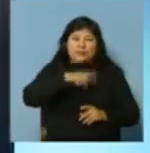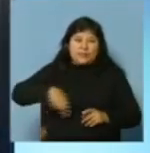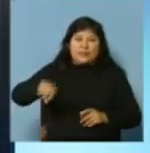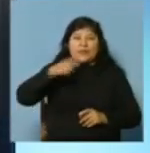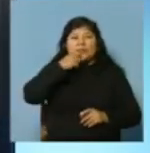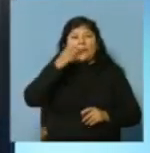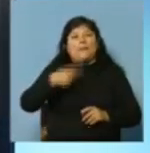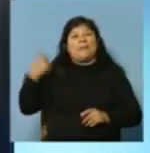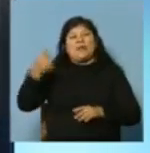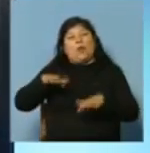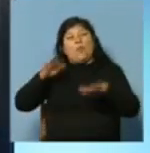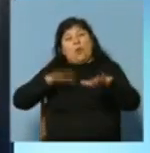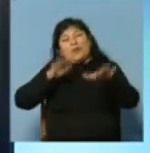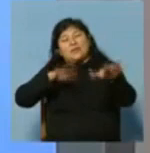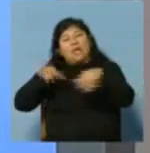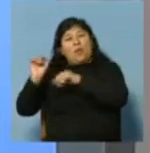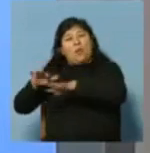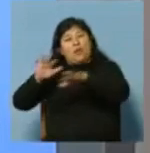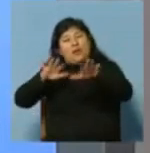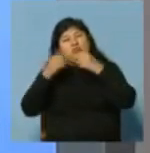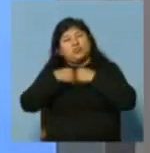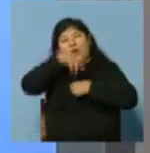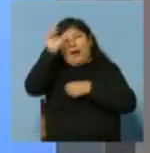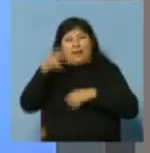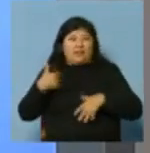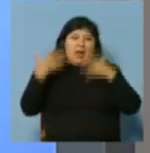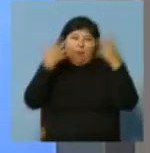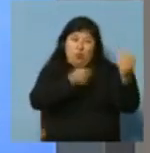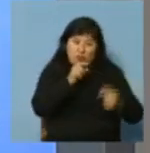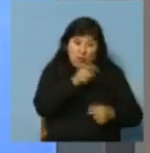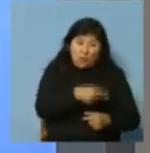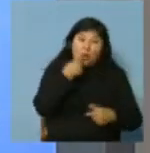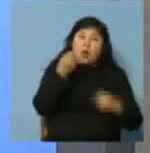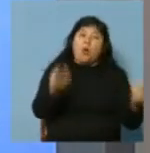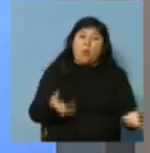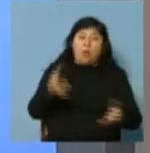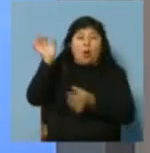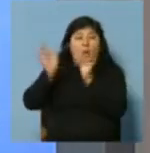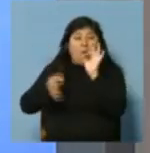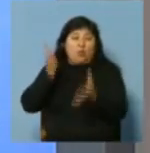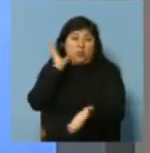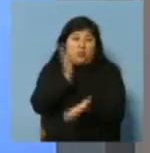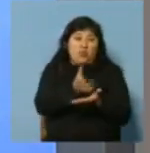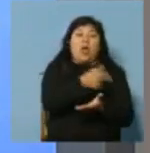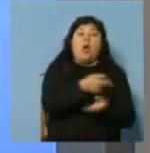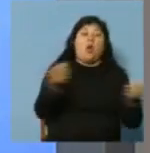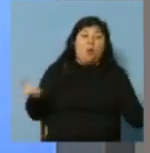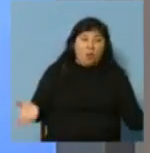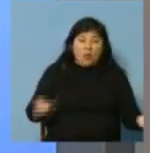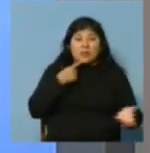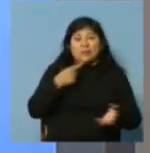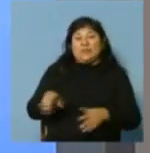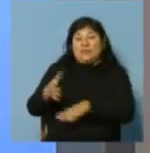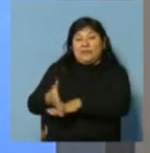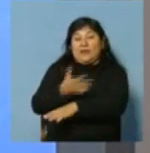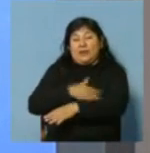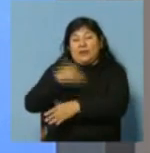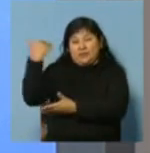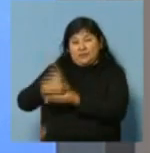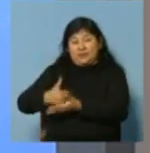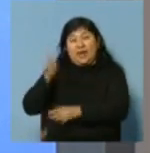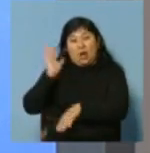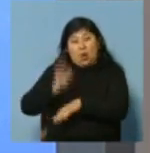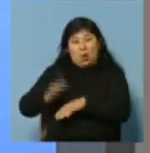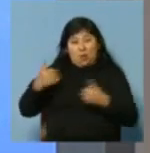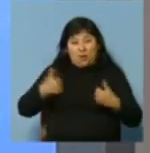quedó la causa y la causa bueno como usted ha dicho el fallo fue de culpabilidad así que ahora falta una